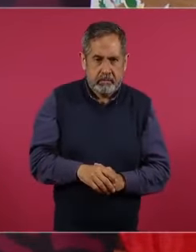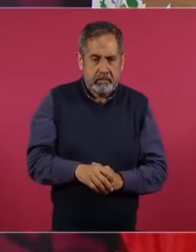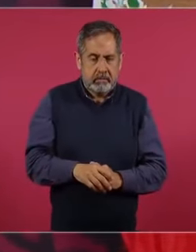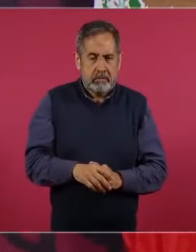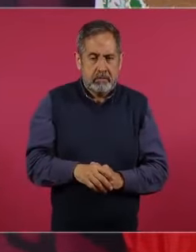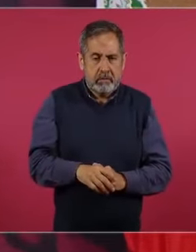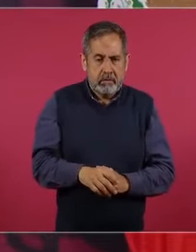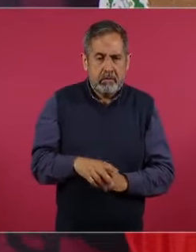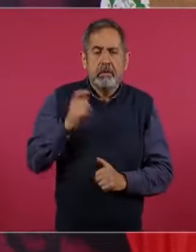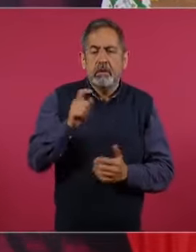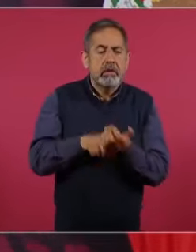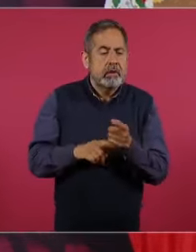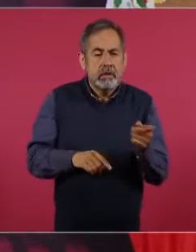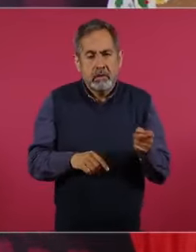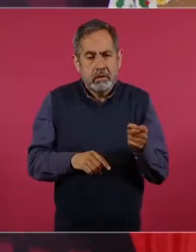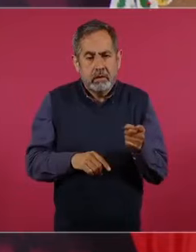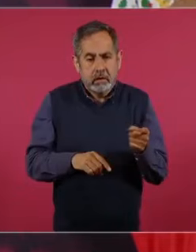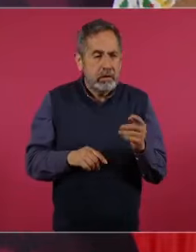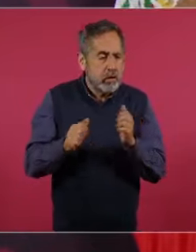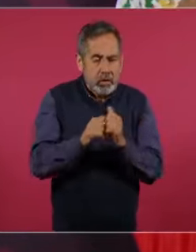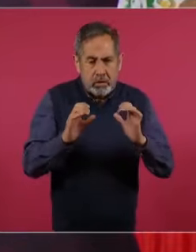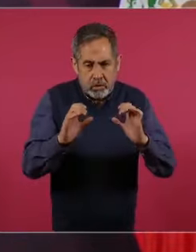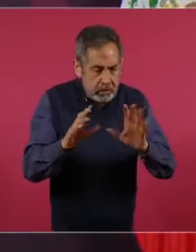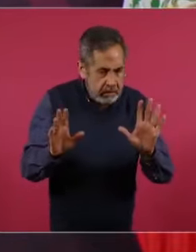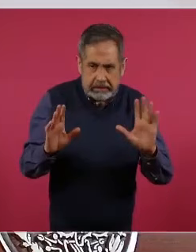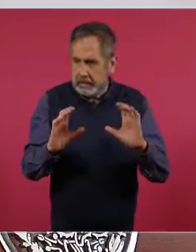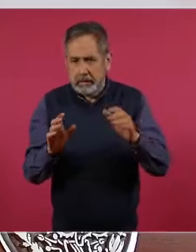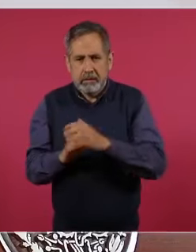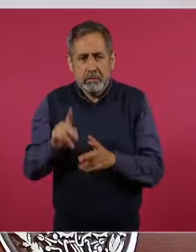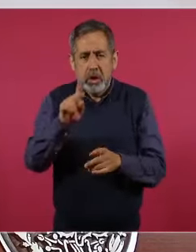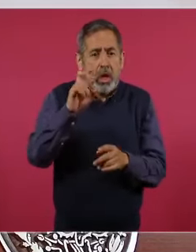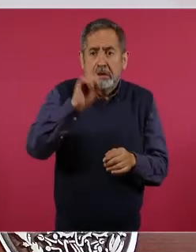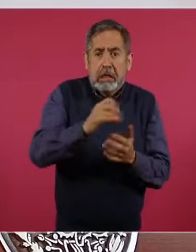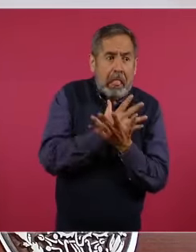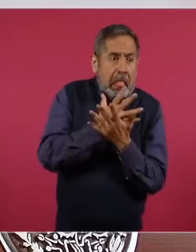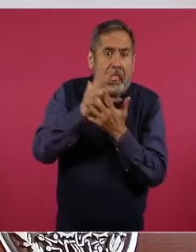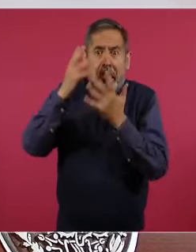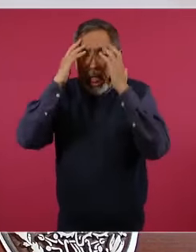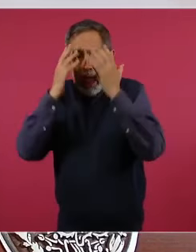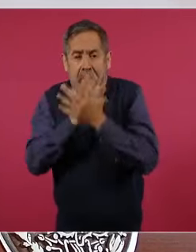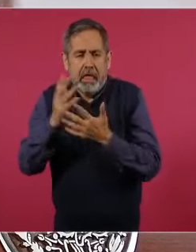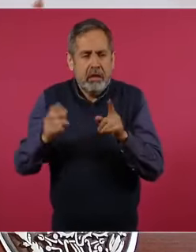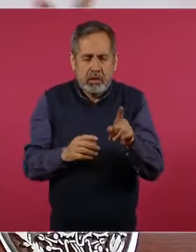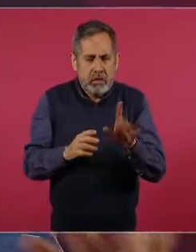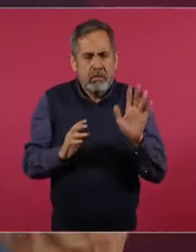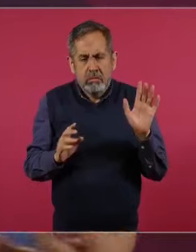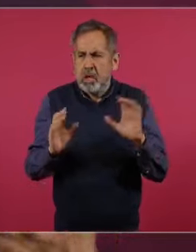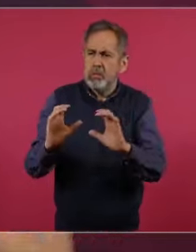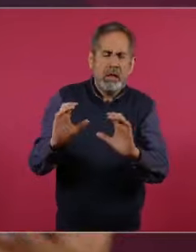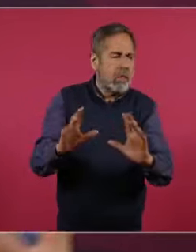se actúe con precaución, pero sin alarmismos, y que tengan